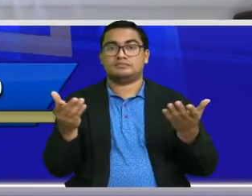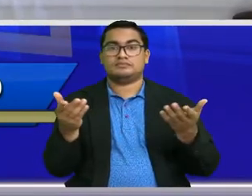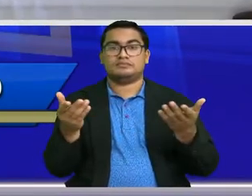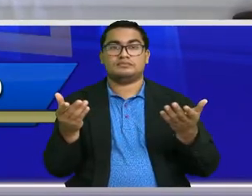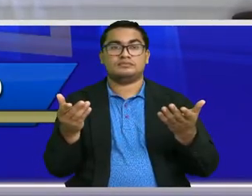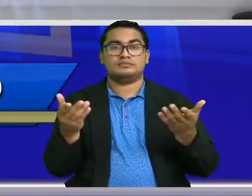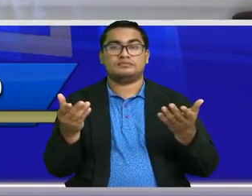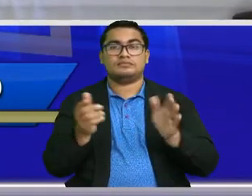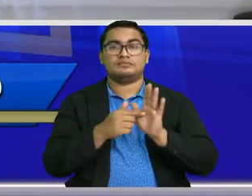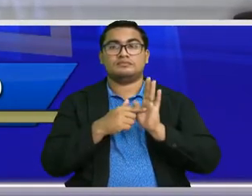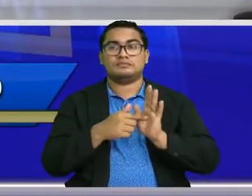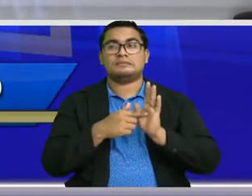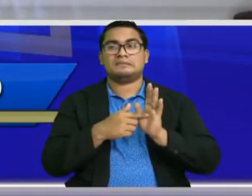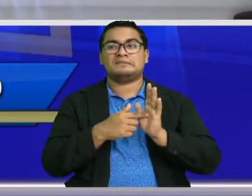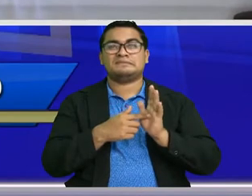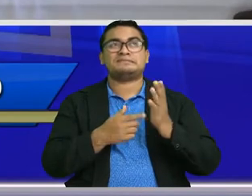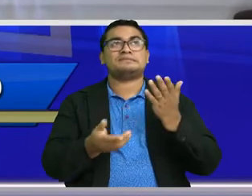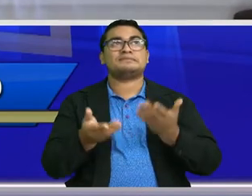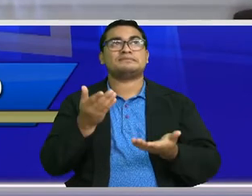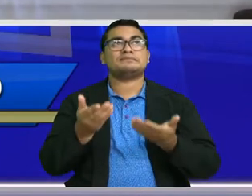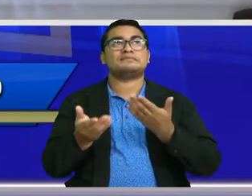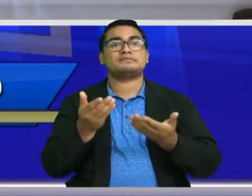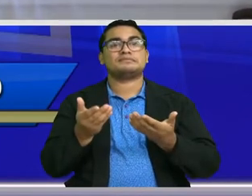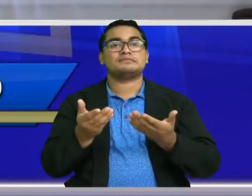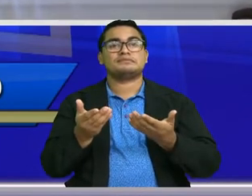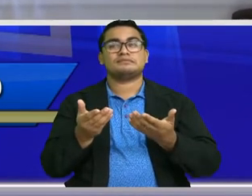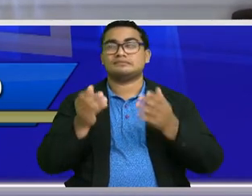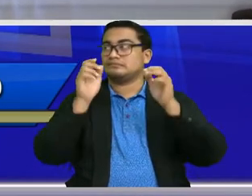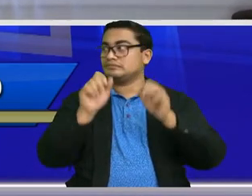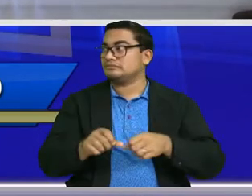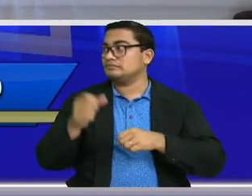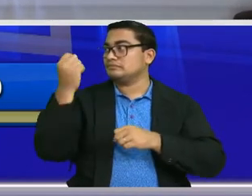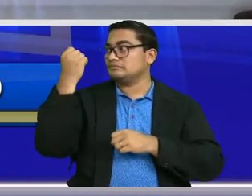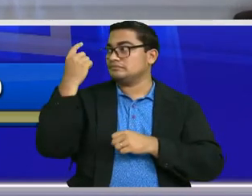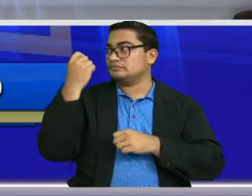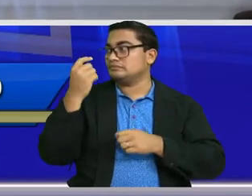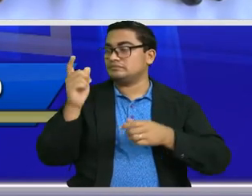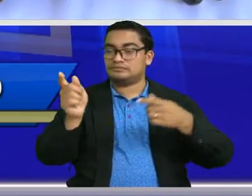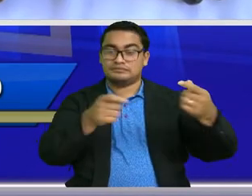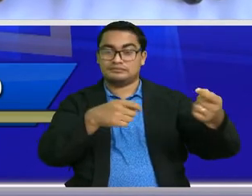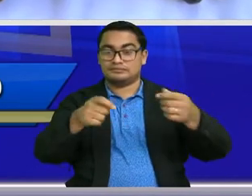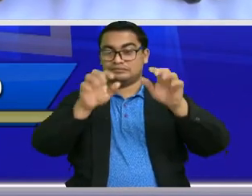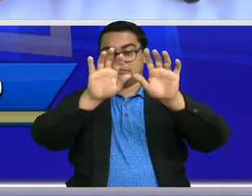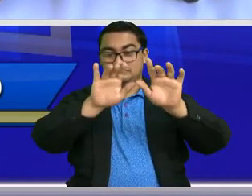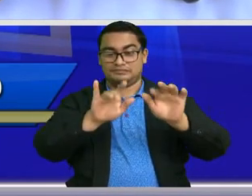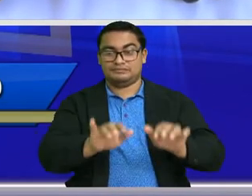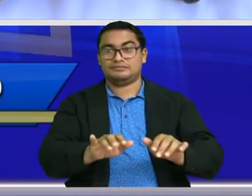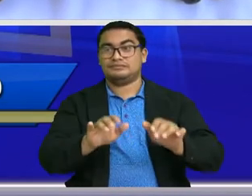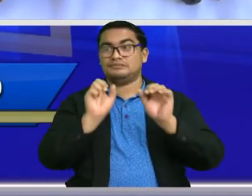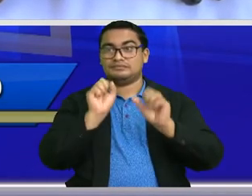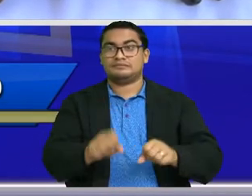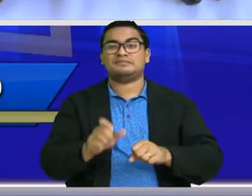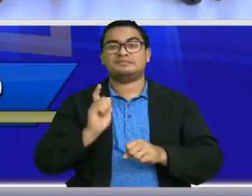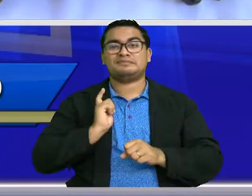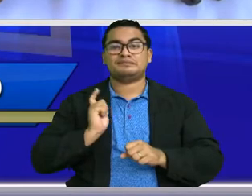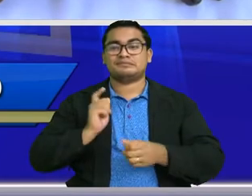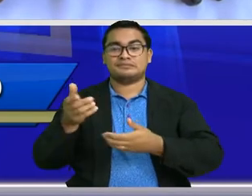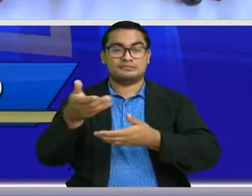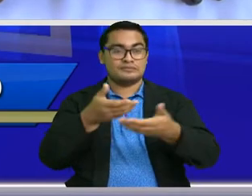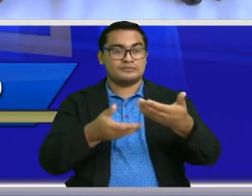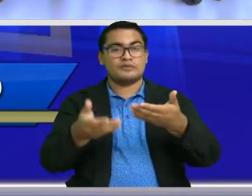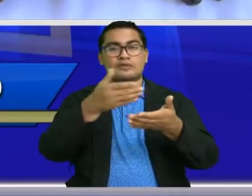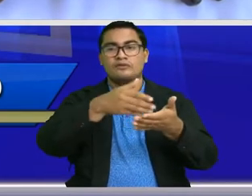¿cómo? Porque de repente podríamos, uh-huh, entender que el negocio digital por sí mismo puede tener una interacción fácil con